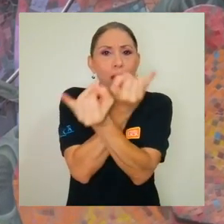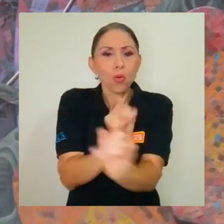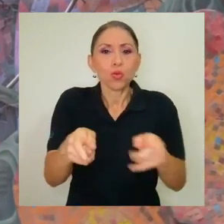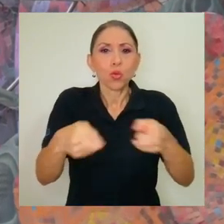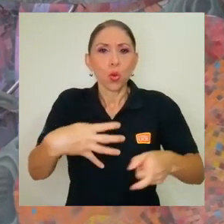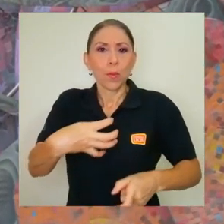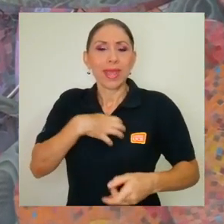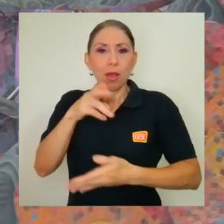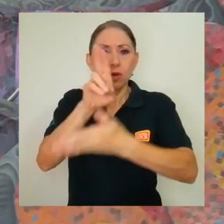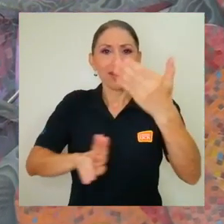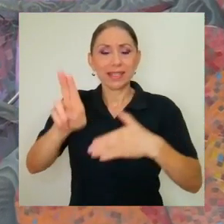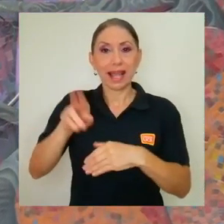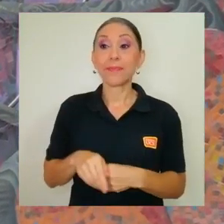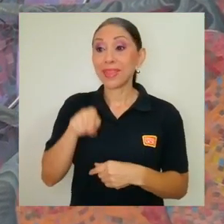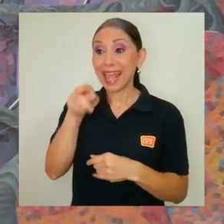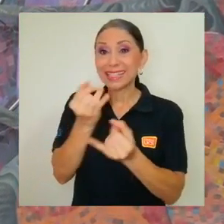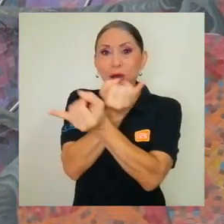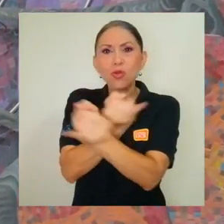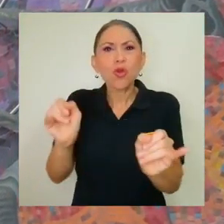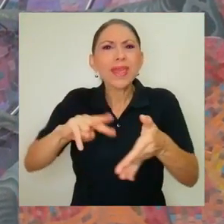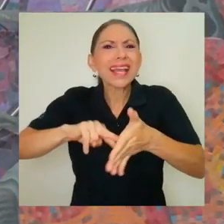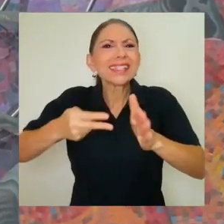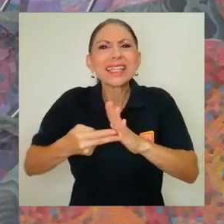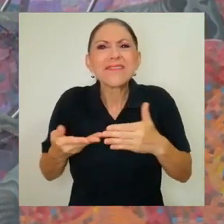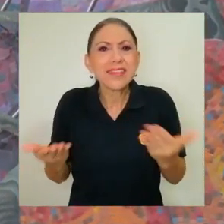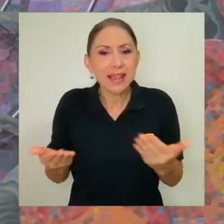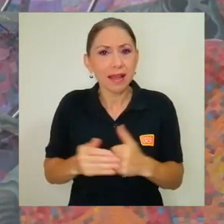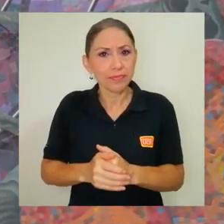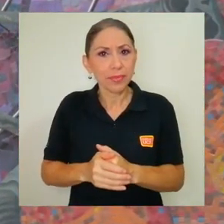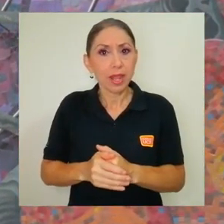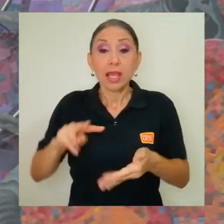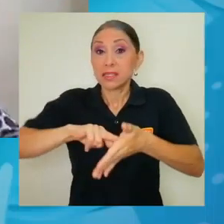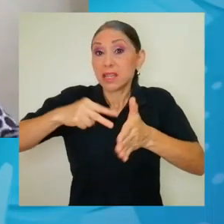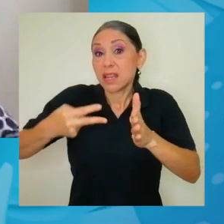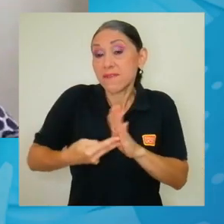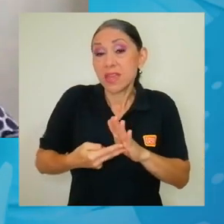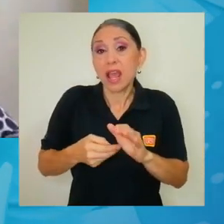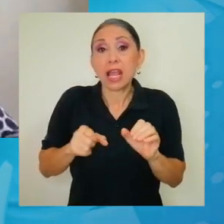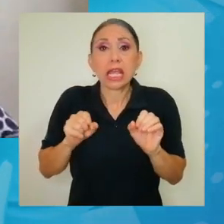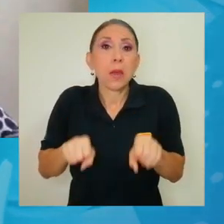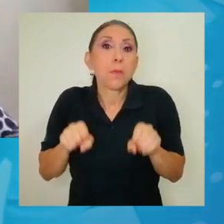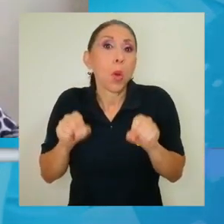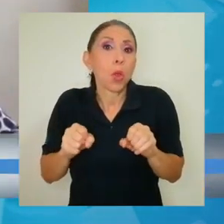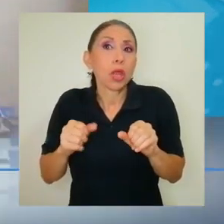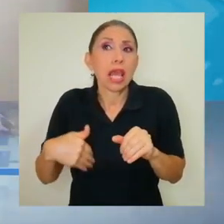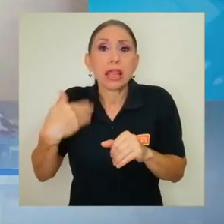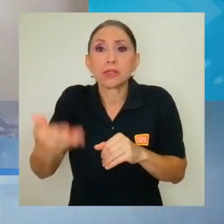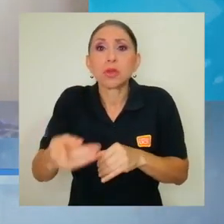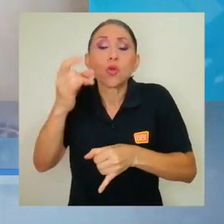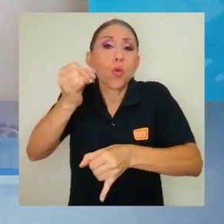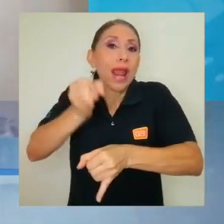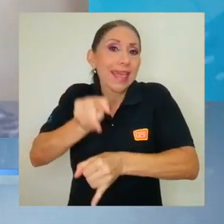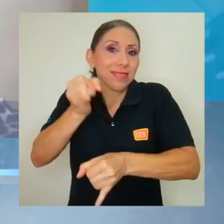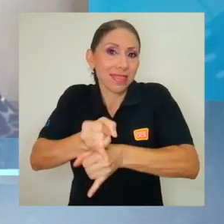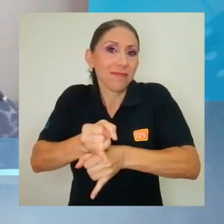universitaria. ¿Y esa autonomía qué significa? Bueno, significa que podría haber un ente rector